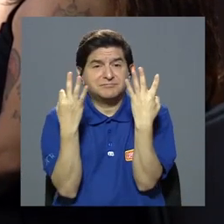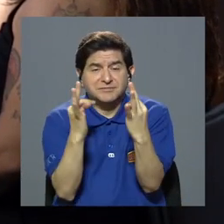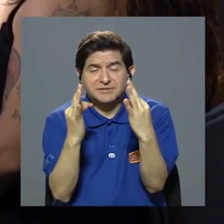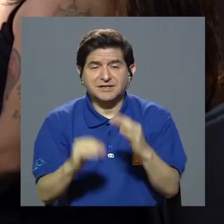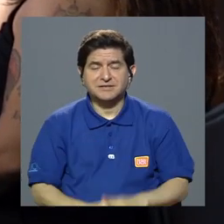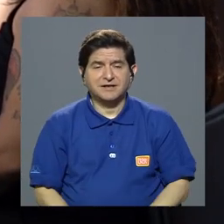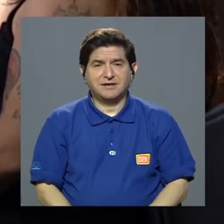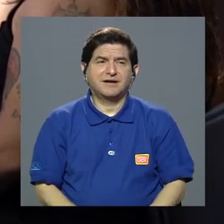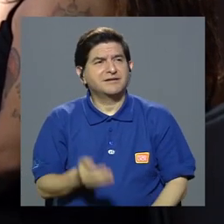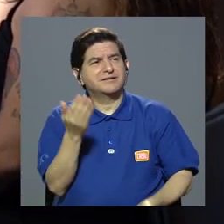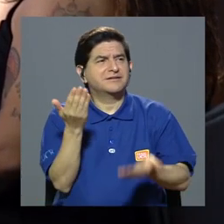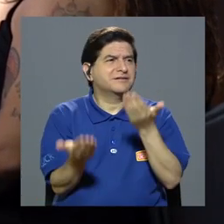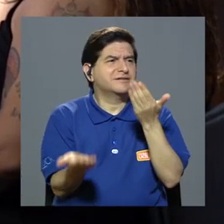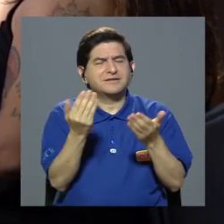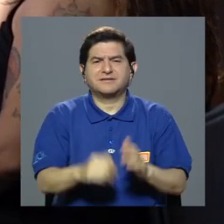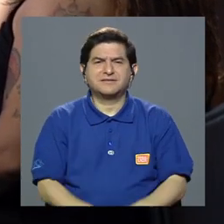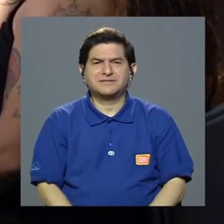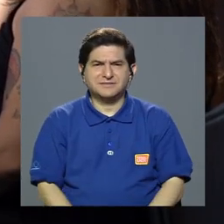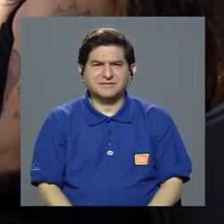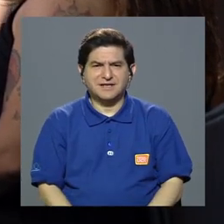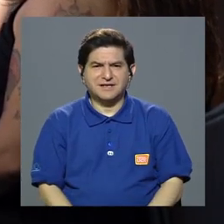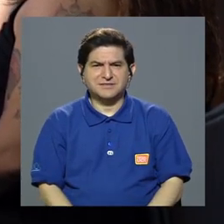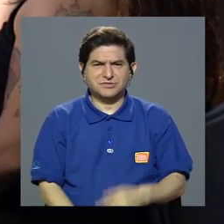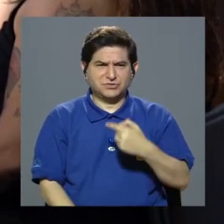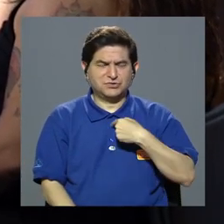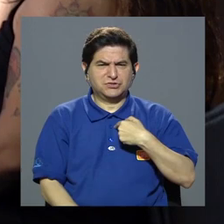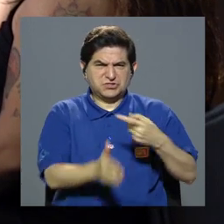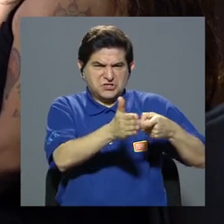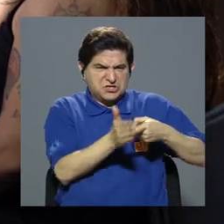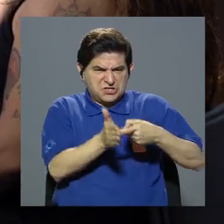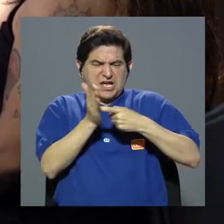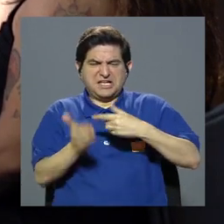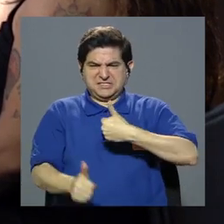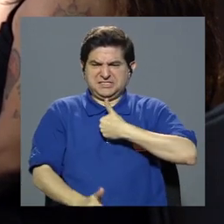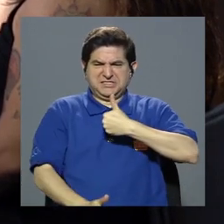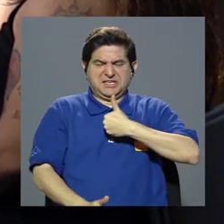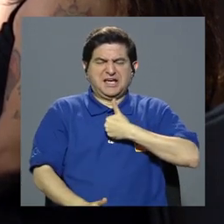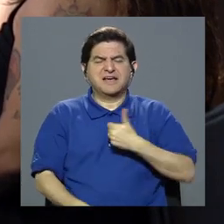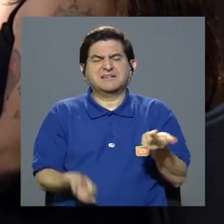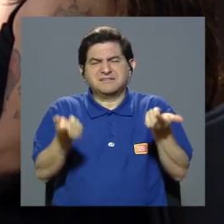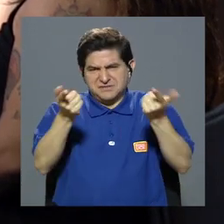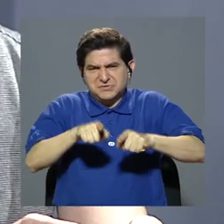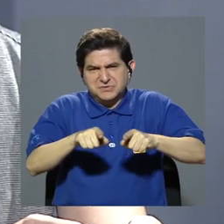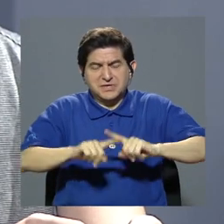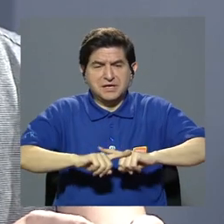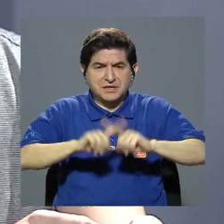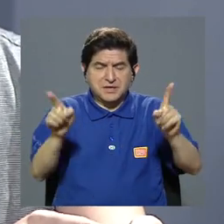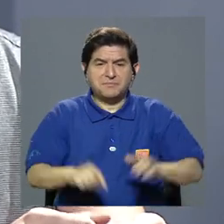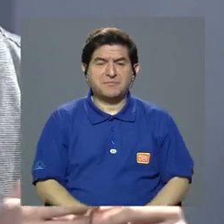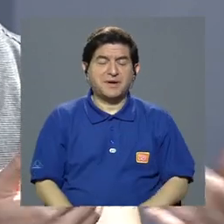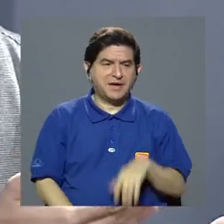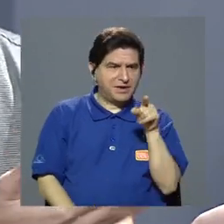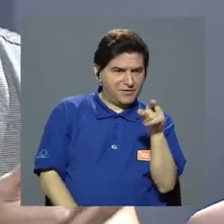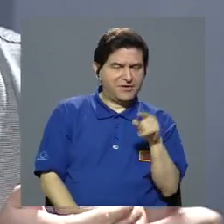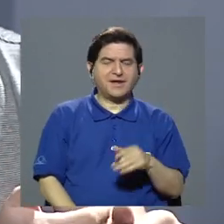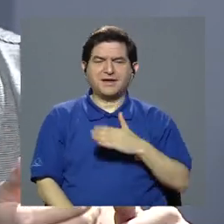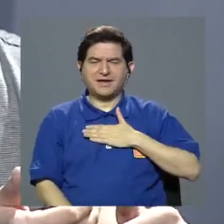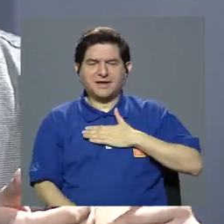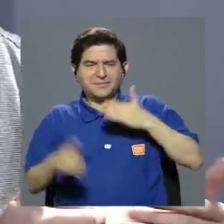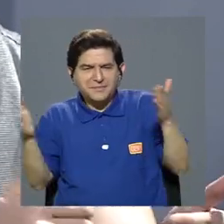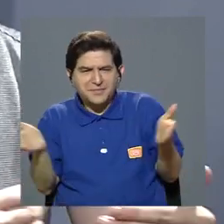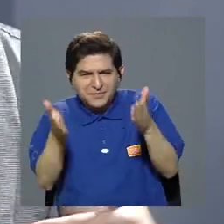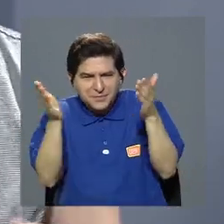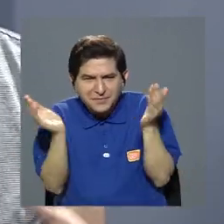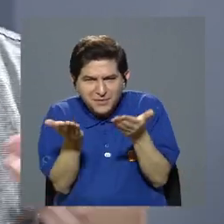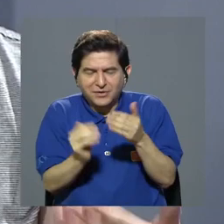siempre trato como de más bien me pasó un poco verdad a veces es como muy exigente conmigo misma digamos que esa ya siempre